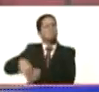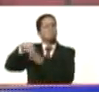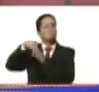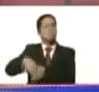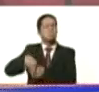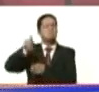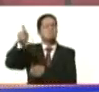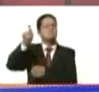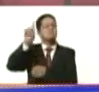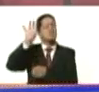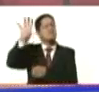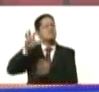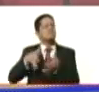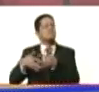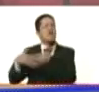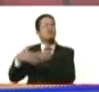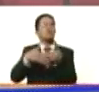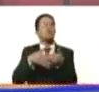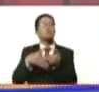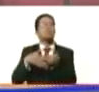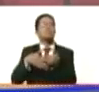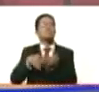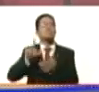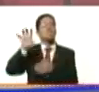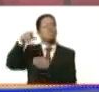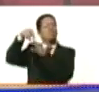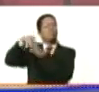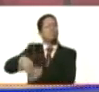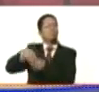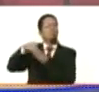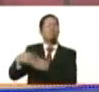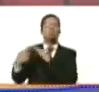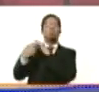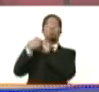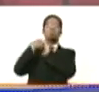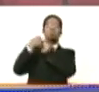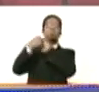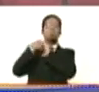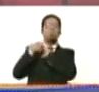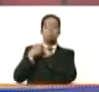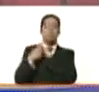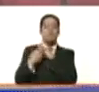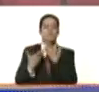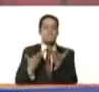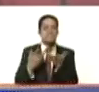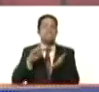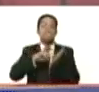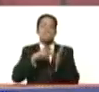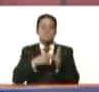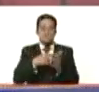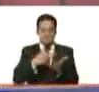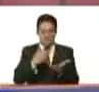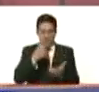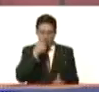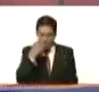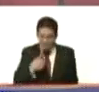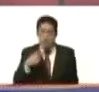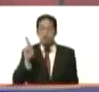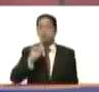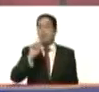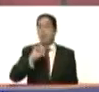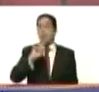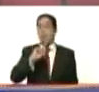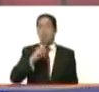imperialismo nos despierta un sentimiento aún más vivo de nuestro propio valor. Cuanto más